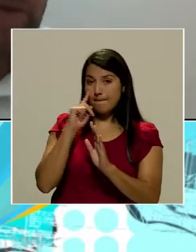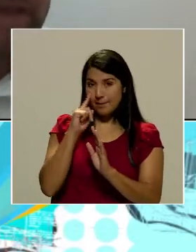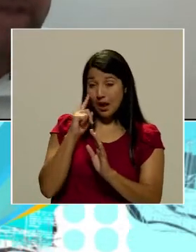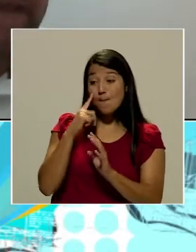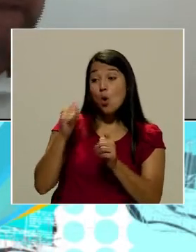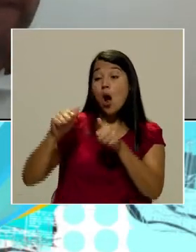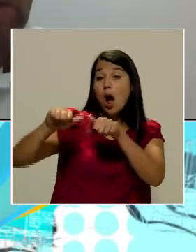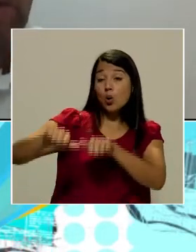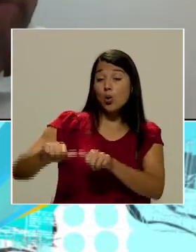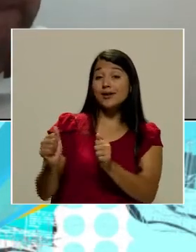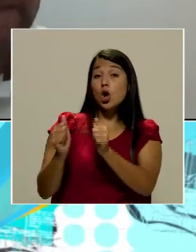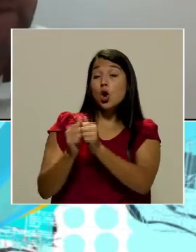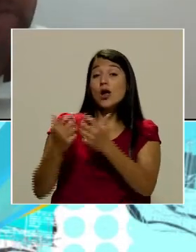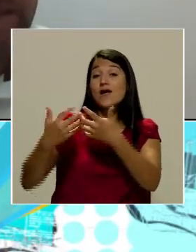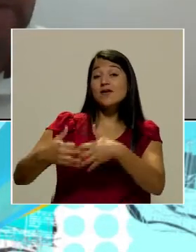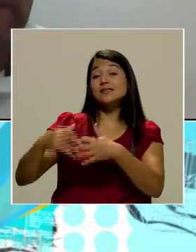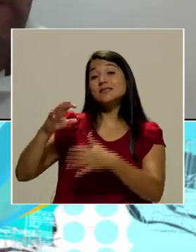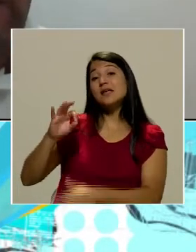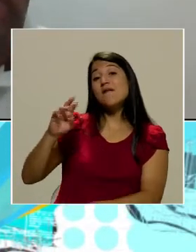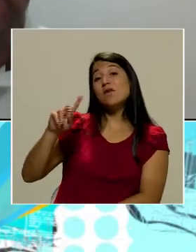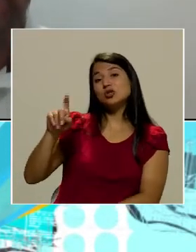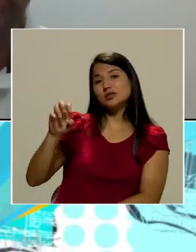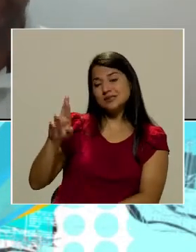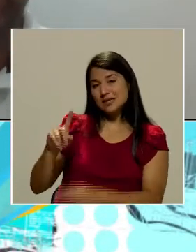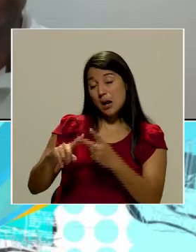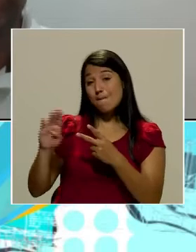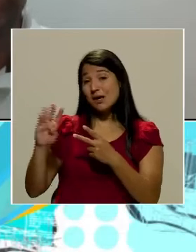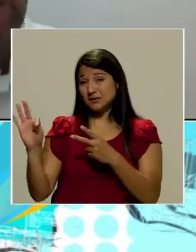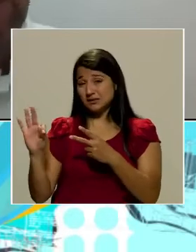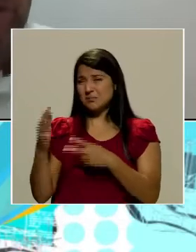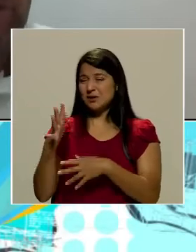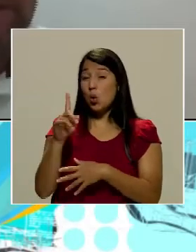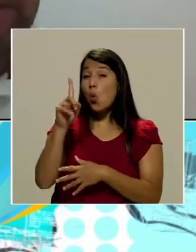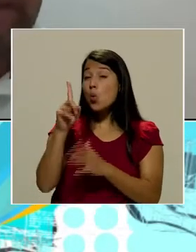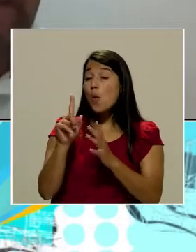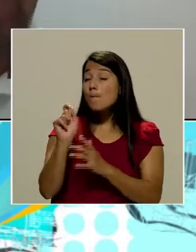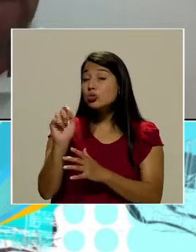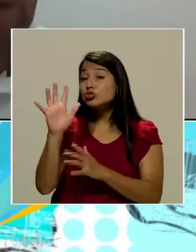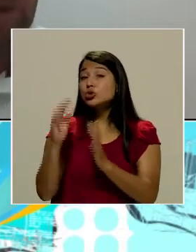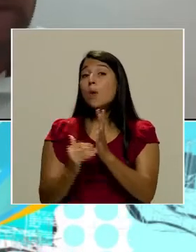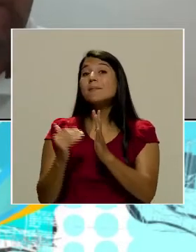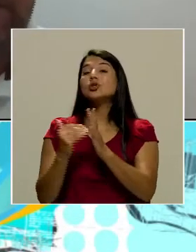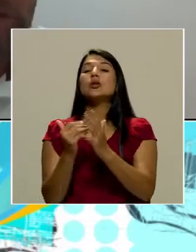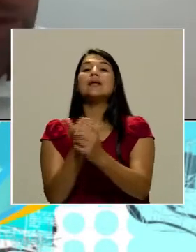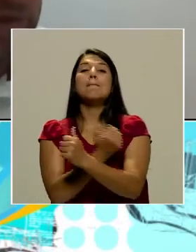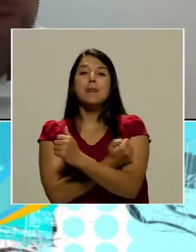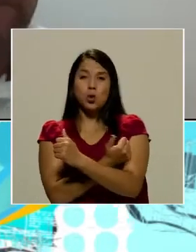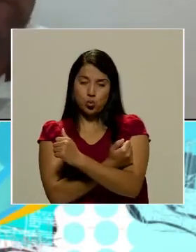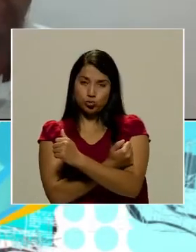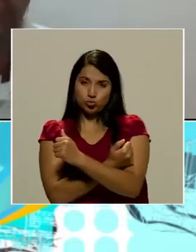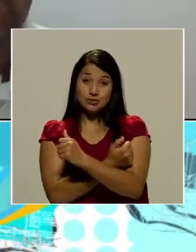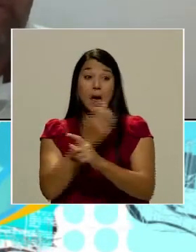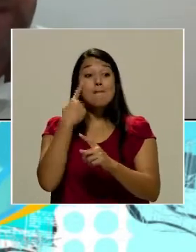acuerdo bilateral directo con Pfizer y con BioNTech, de 1.5 millones de vacunas, son 2